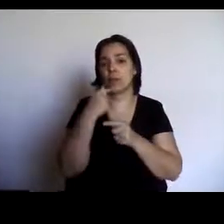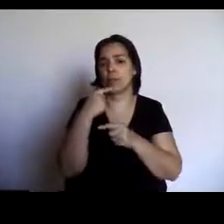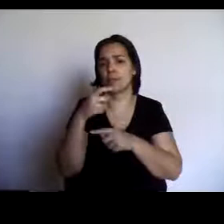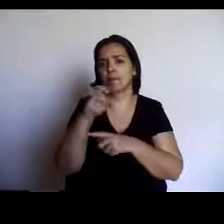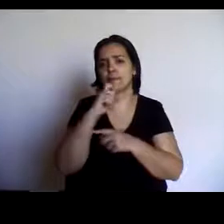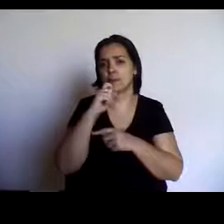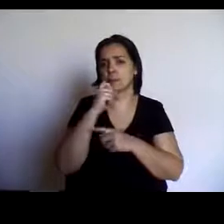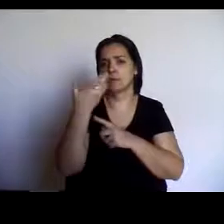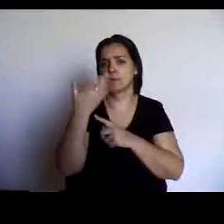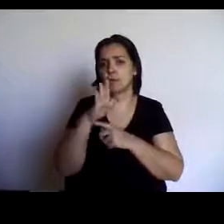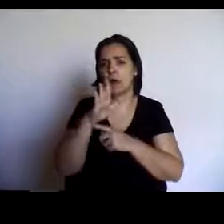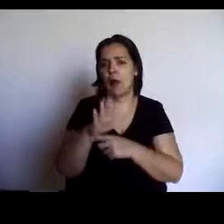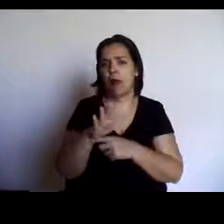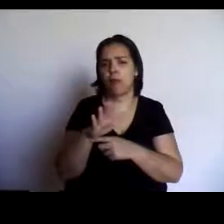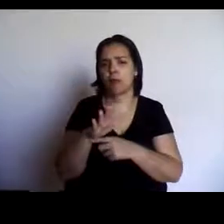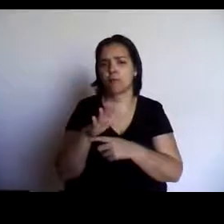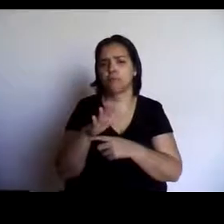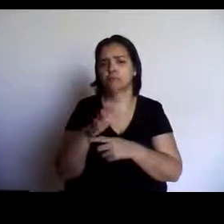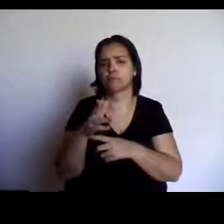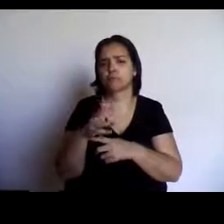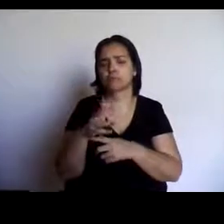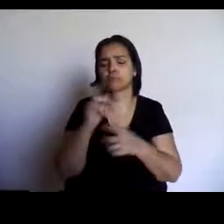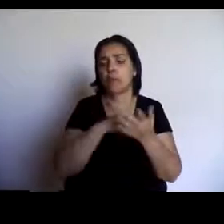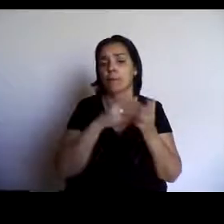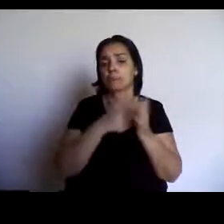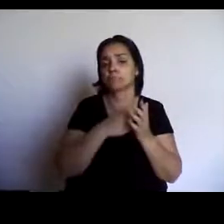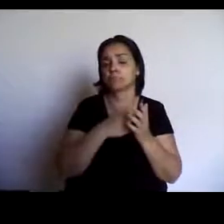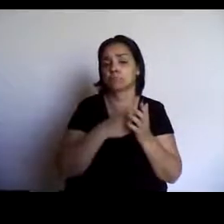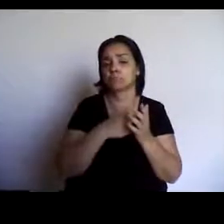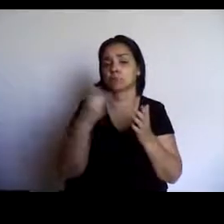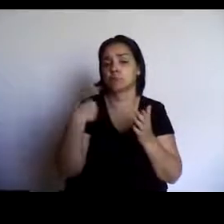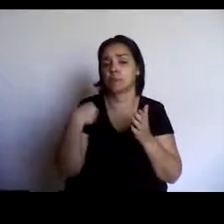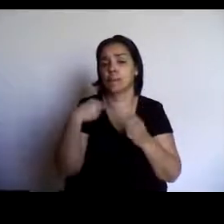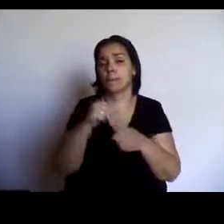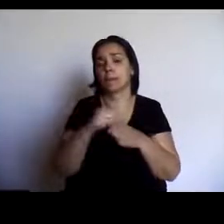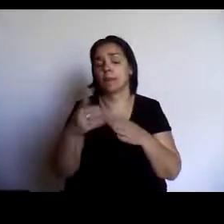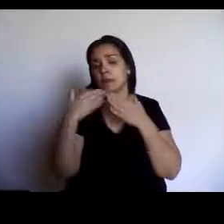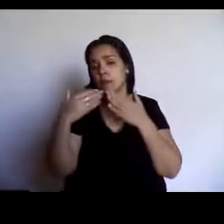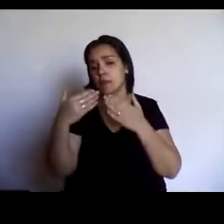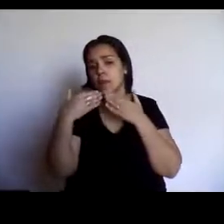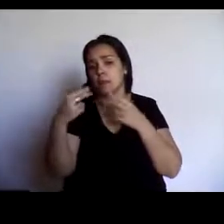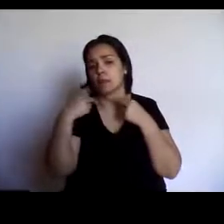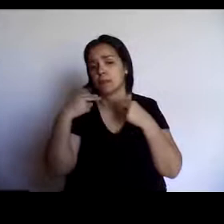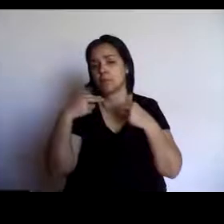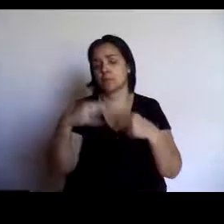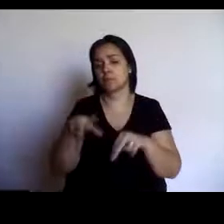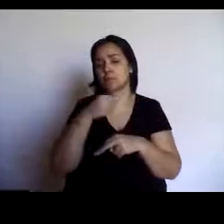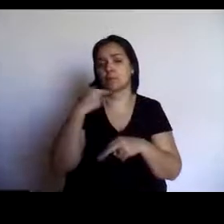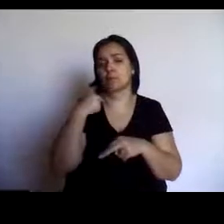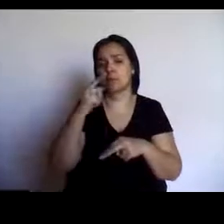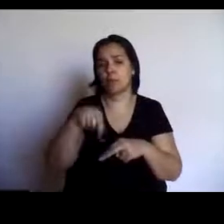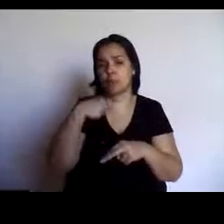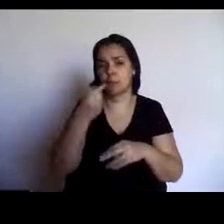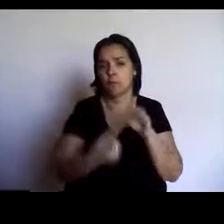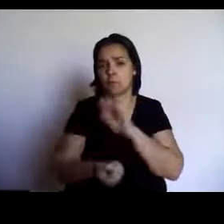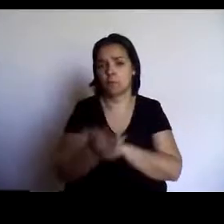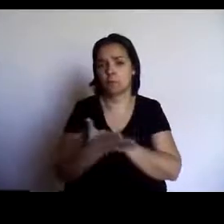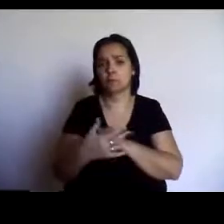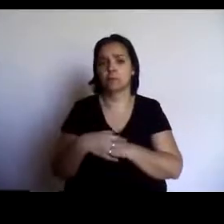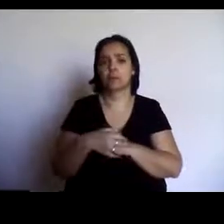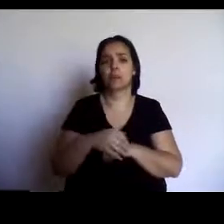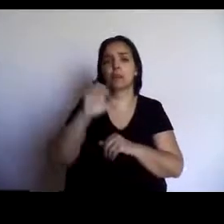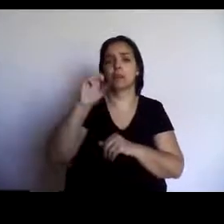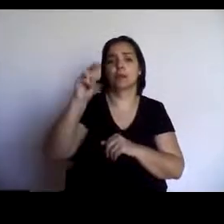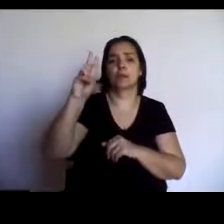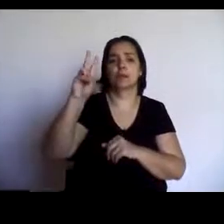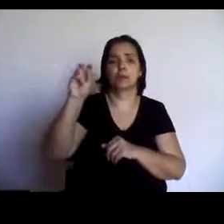presentar y optar a proyectos de este tipo y que gracias a la Diputación de Badajoz se pueden poner en marcha. En cuanto a la EDUCI del entorno de